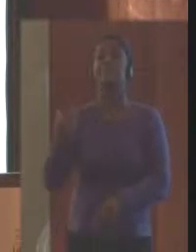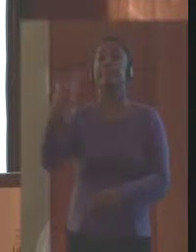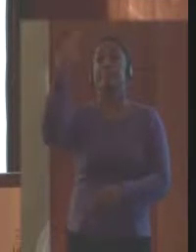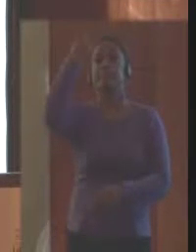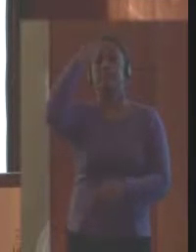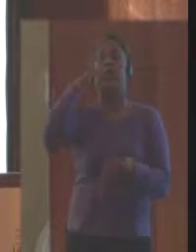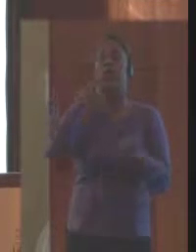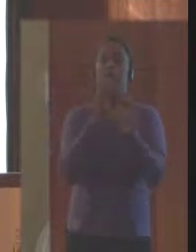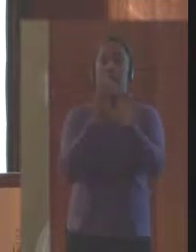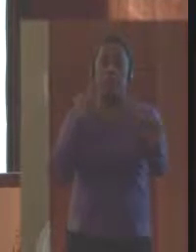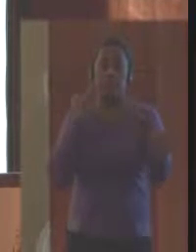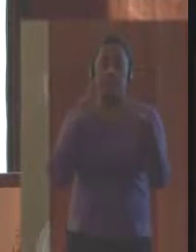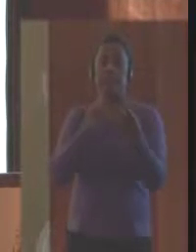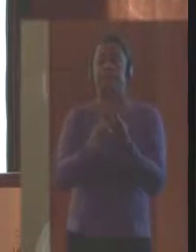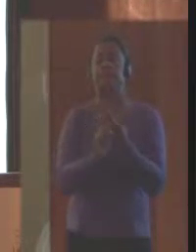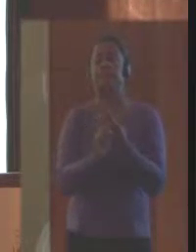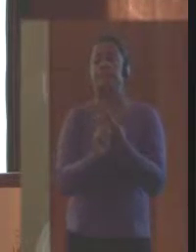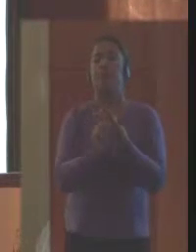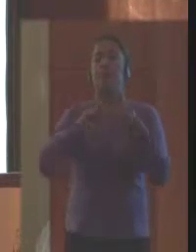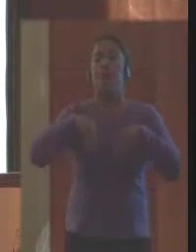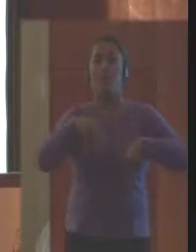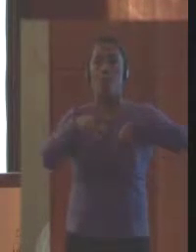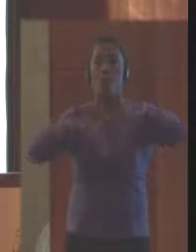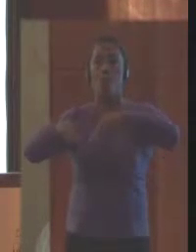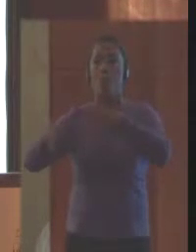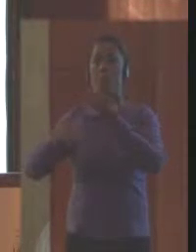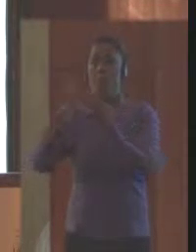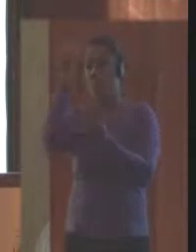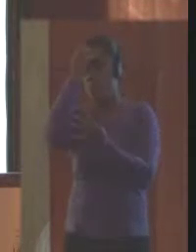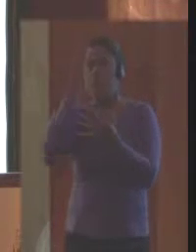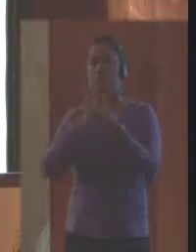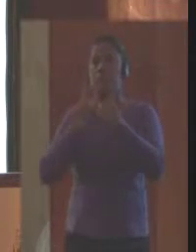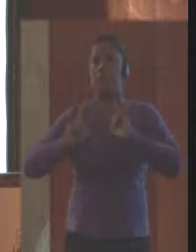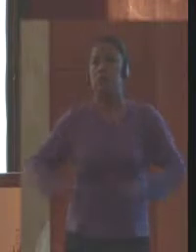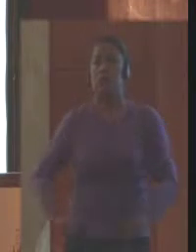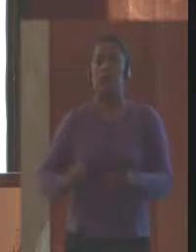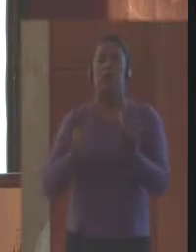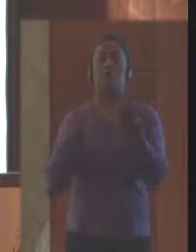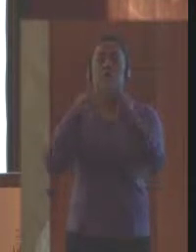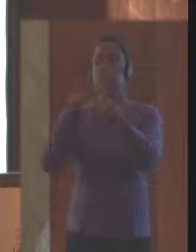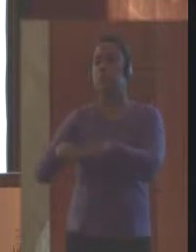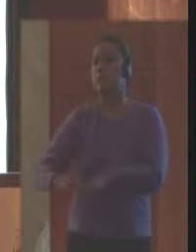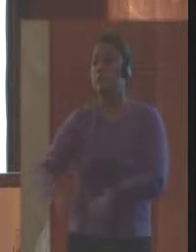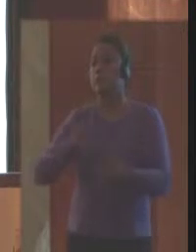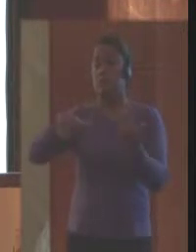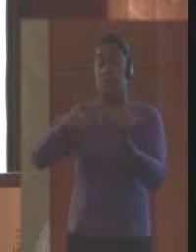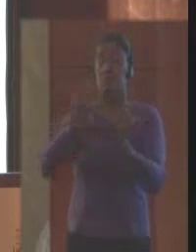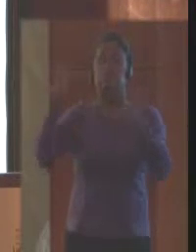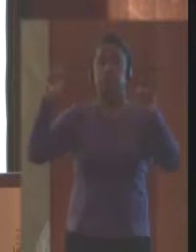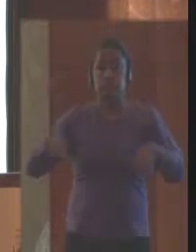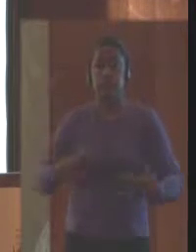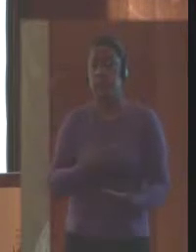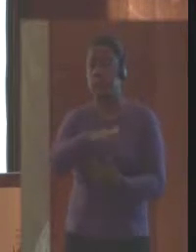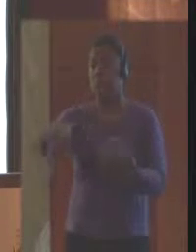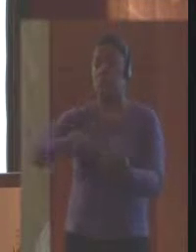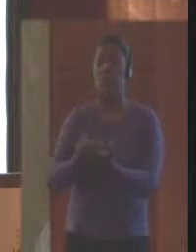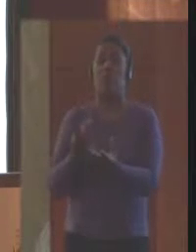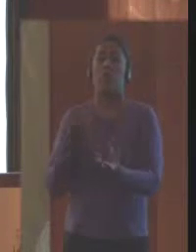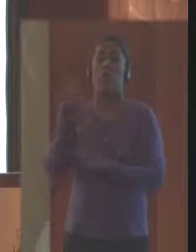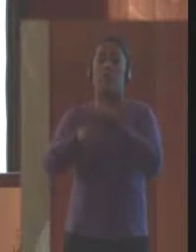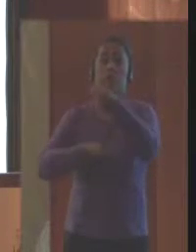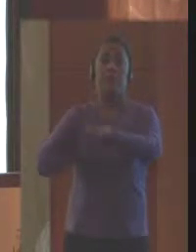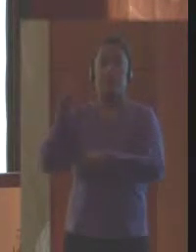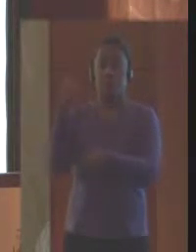sector de transporte, el sector de movilidad, de educación, de salud. Eso implica que toda la inversión de